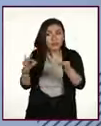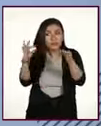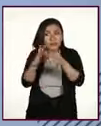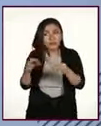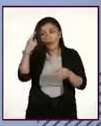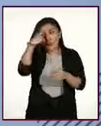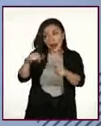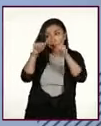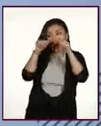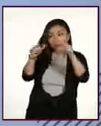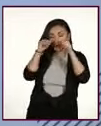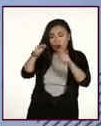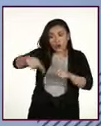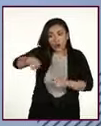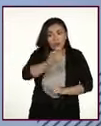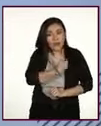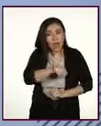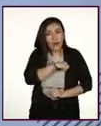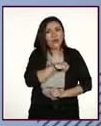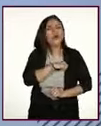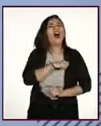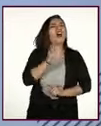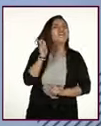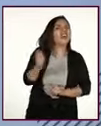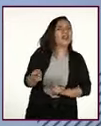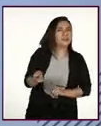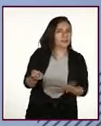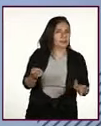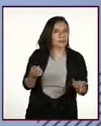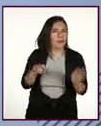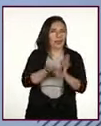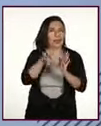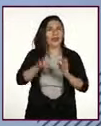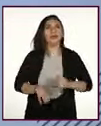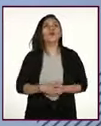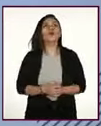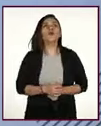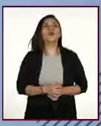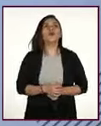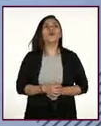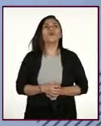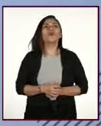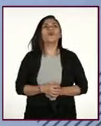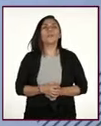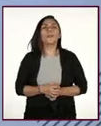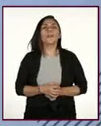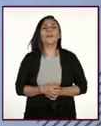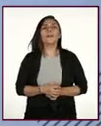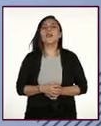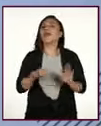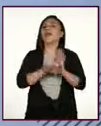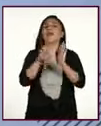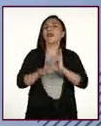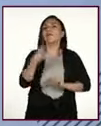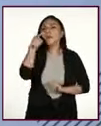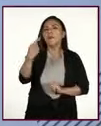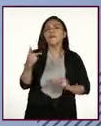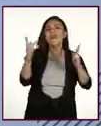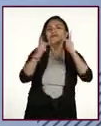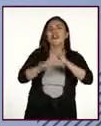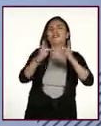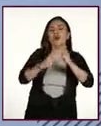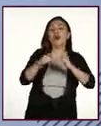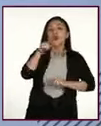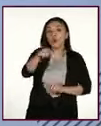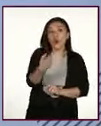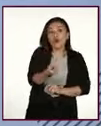estas atenciones a la salud, ¿no? Por ejemplo, estos como retos de TikTok de toma